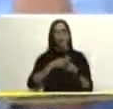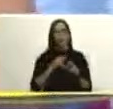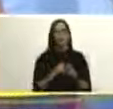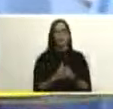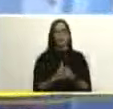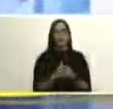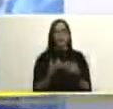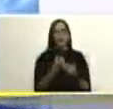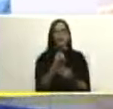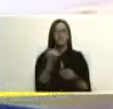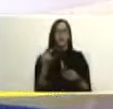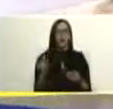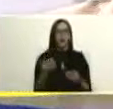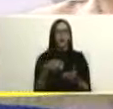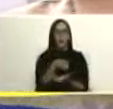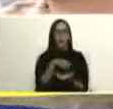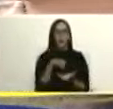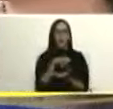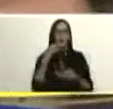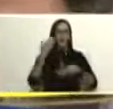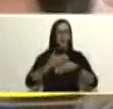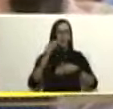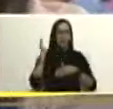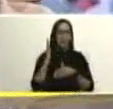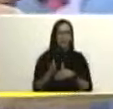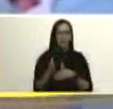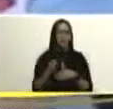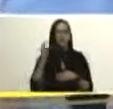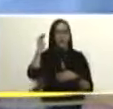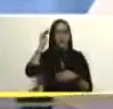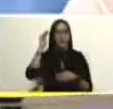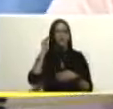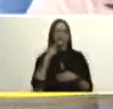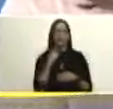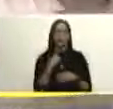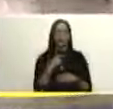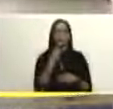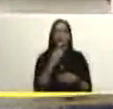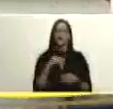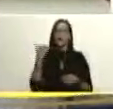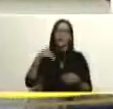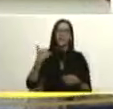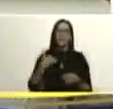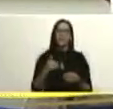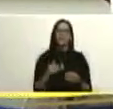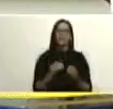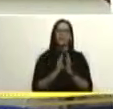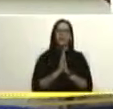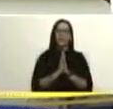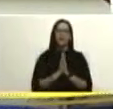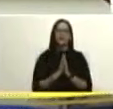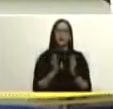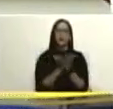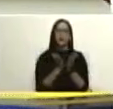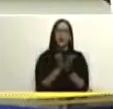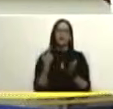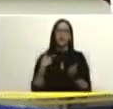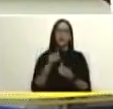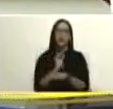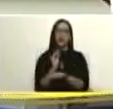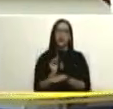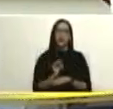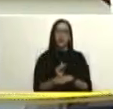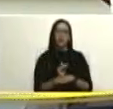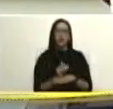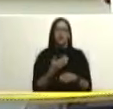múltiples dificultades que nos ha generado el bloqueo, las sanciones, los maestros han dicho, bueno, pero el derecho sagrado de los estudiantes tenemos que cuidarlo. Y gracias